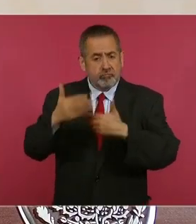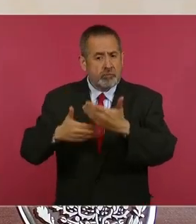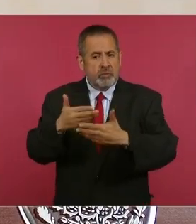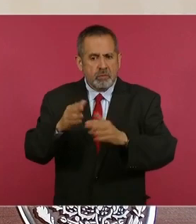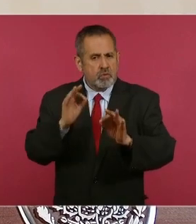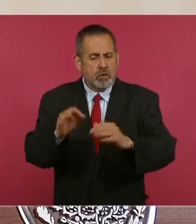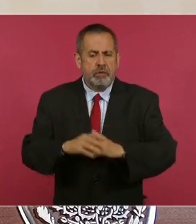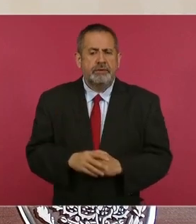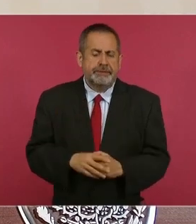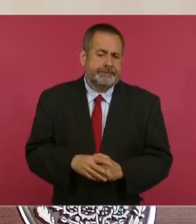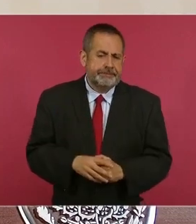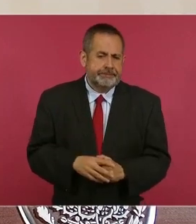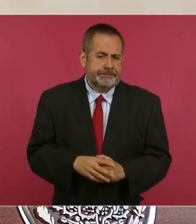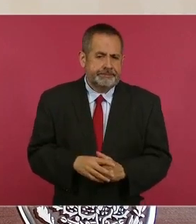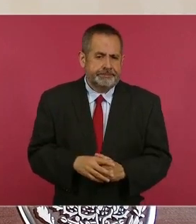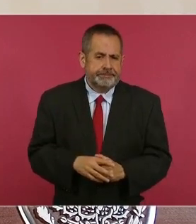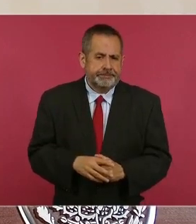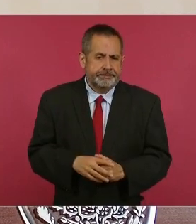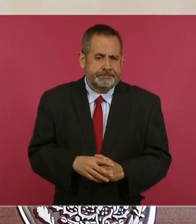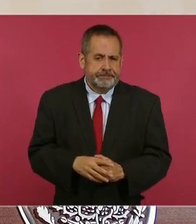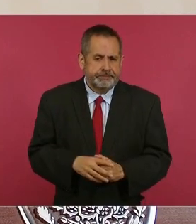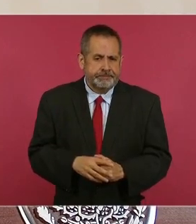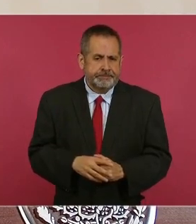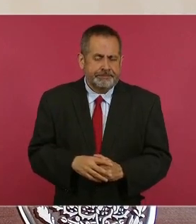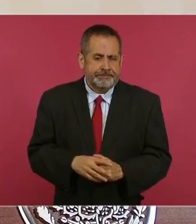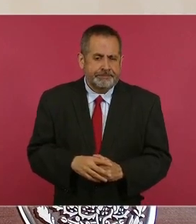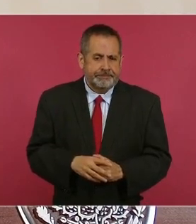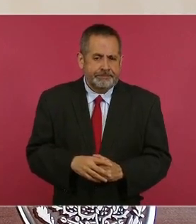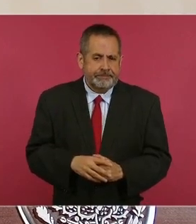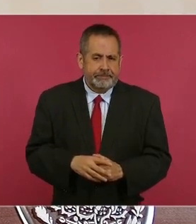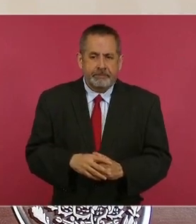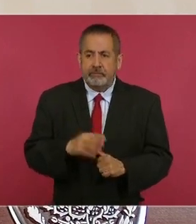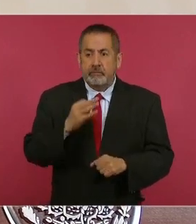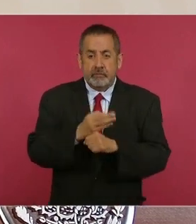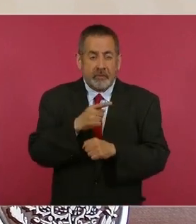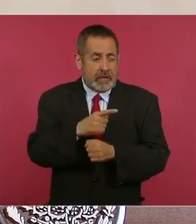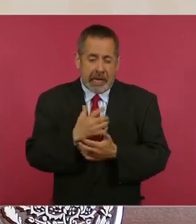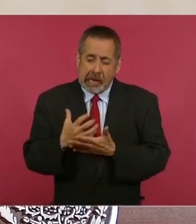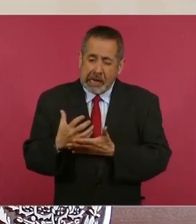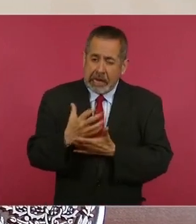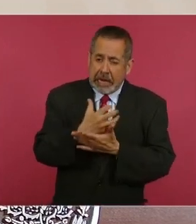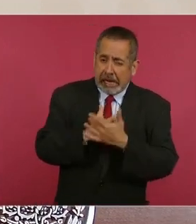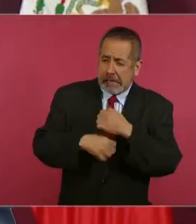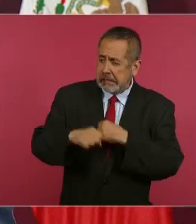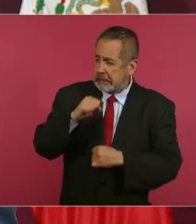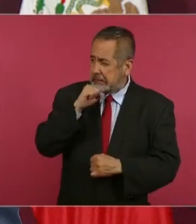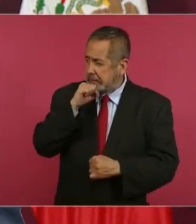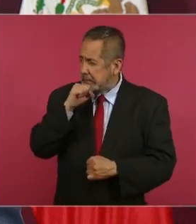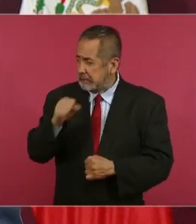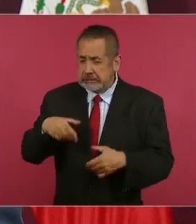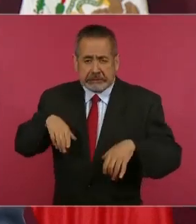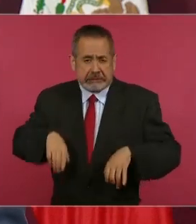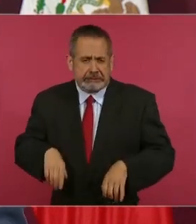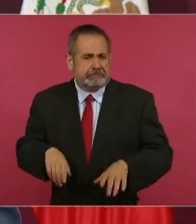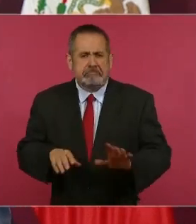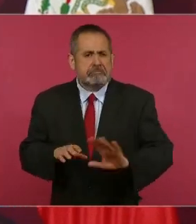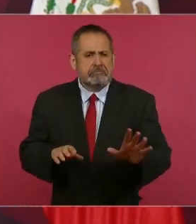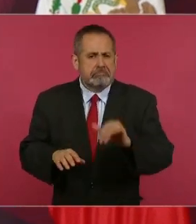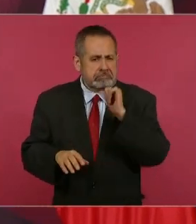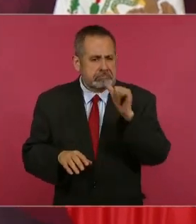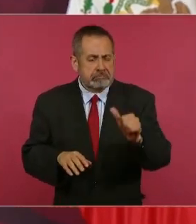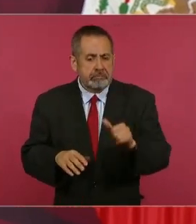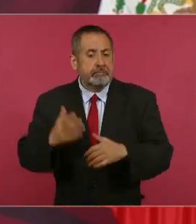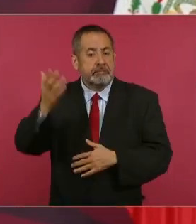Ya no se hacen los jugosos negocios que se hacían